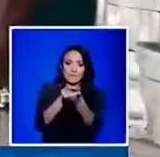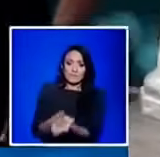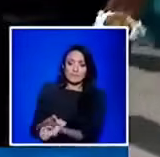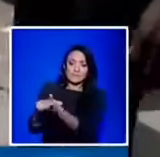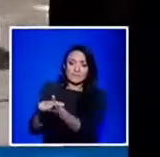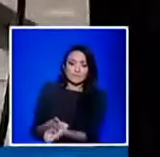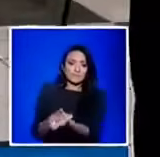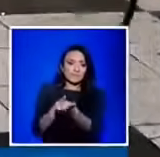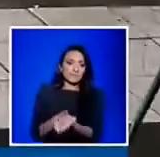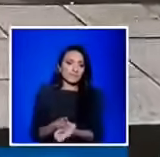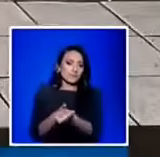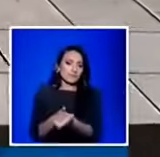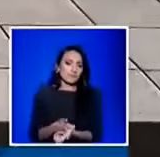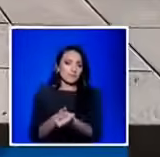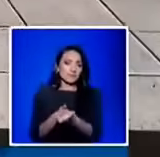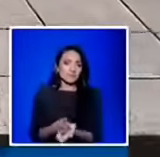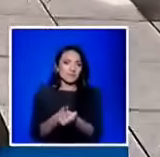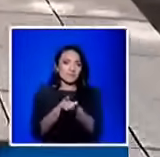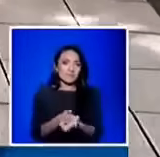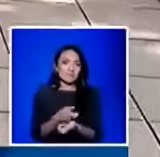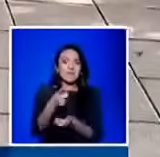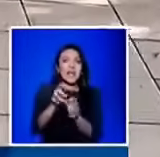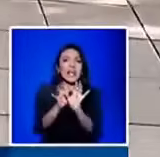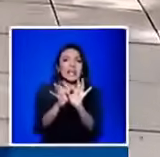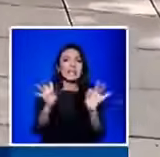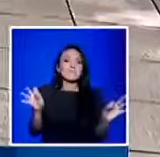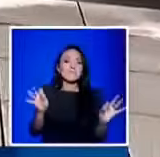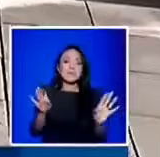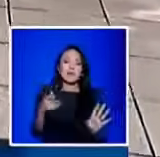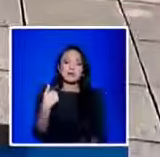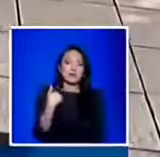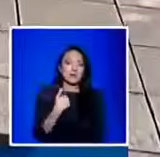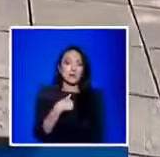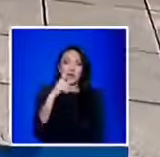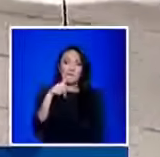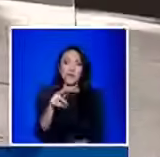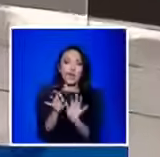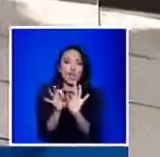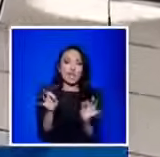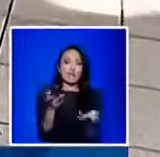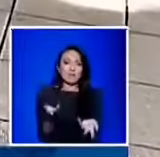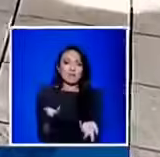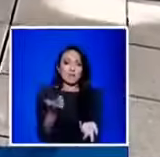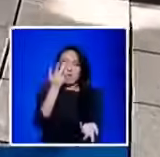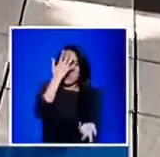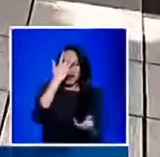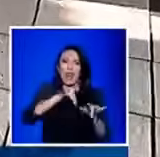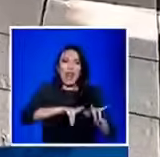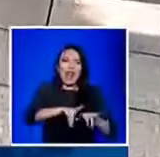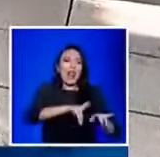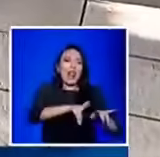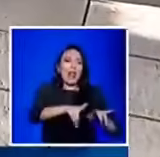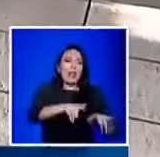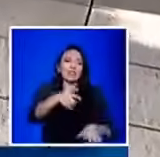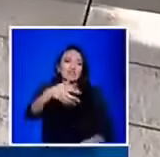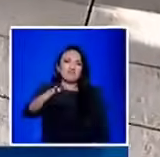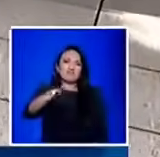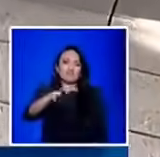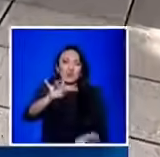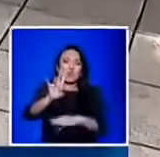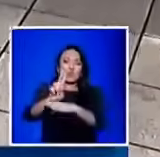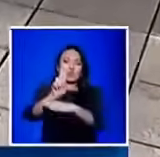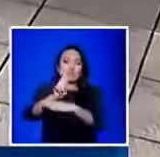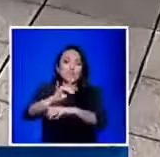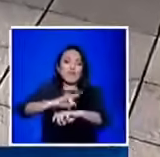exacto, muchas gracias, muchas gracias. La limpieza es permanente. La limpieza es permanente porque los mendigos hacen de la suya. Hacen de la suya, es